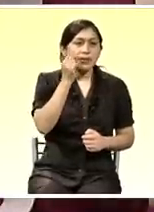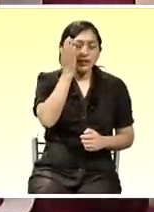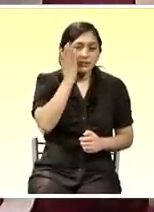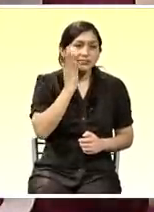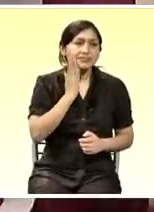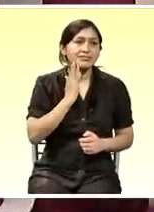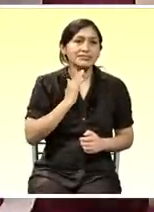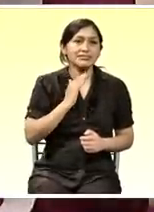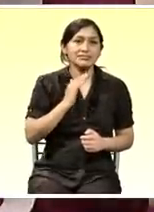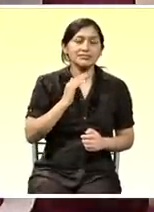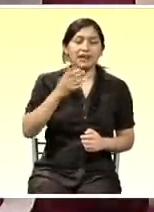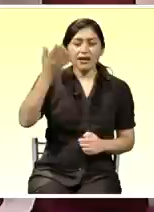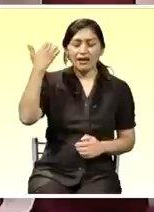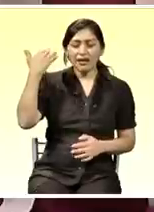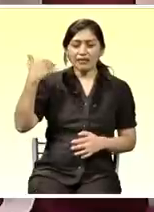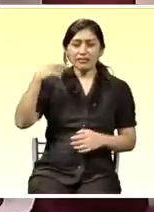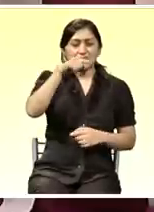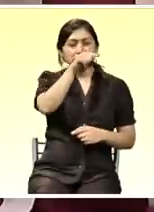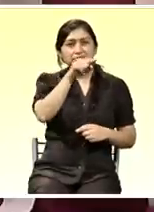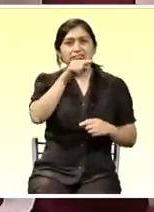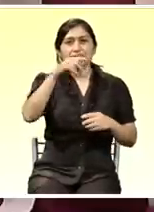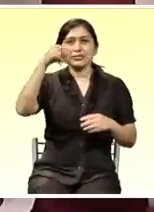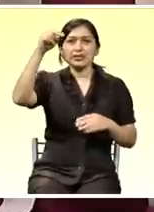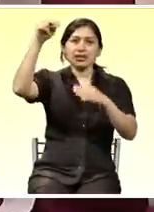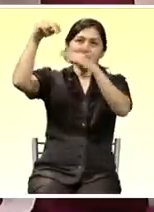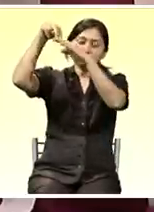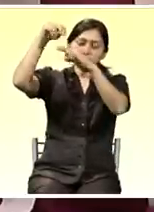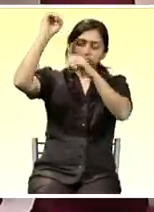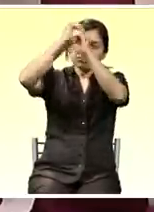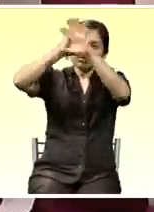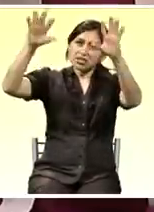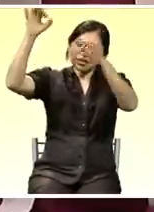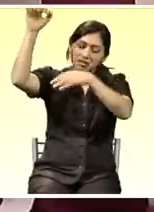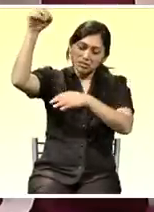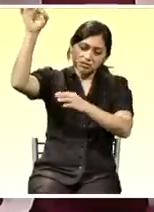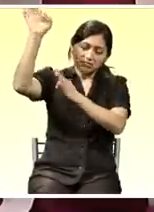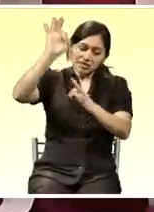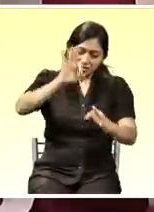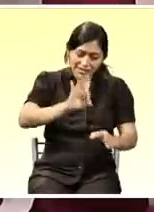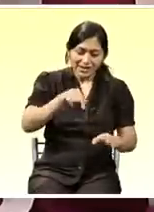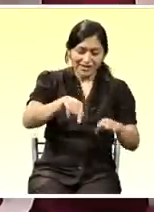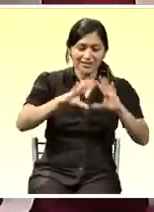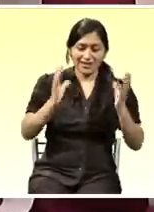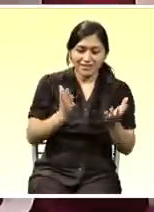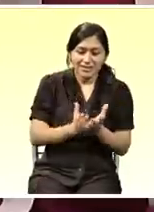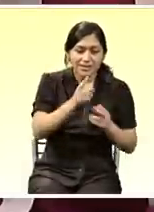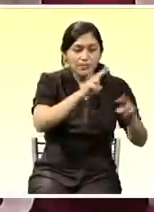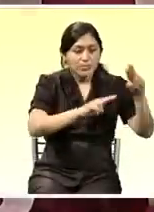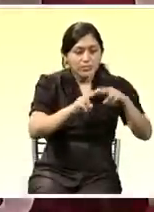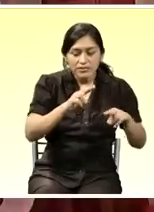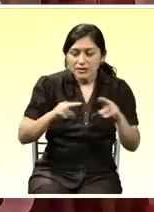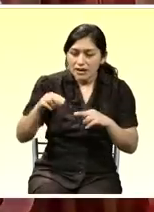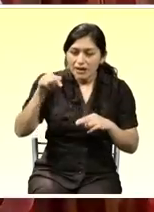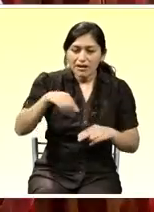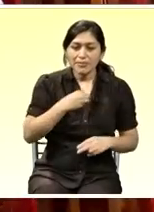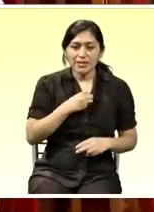bajado del cielo a la tierra a buscar al pecador, haber derramado tu sangre en el altar de